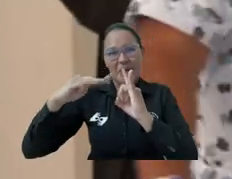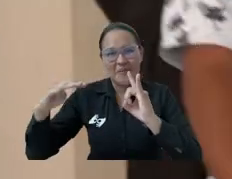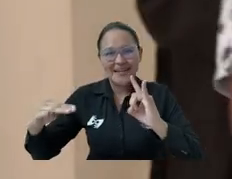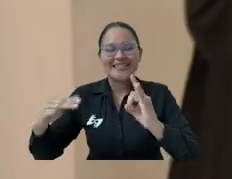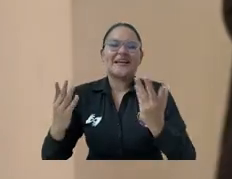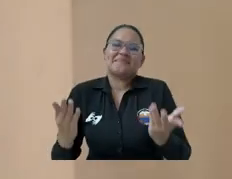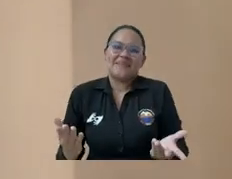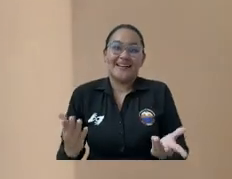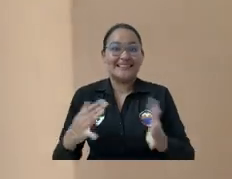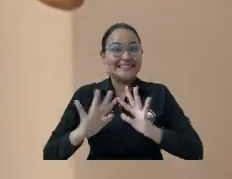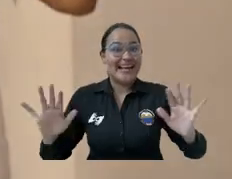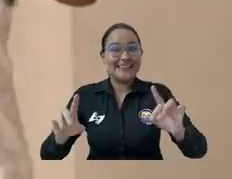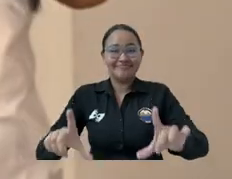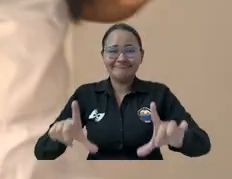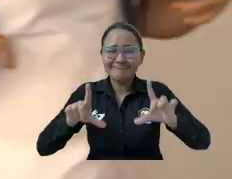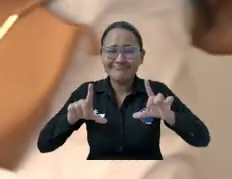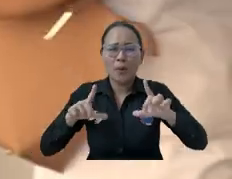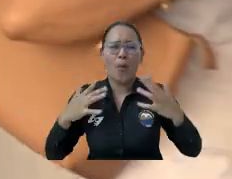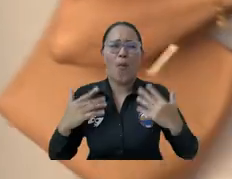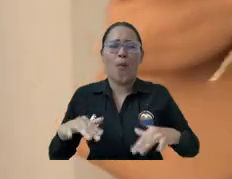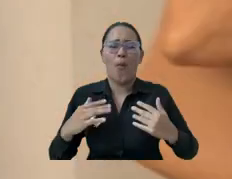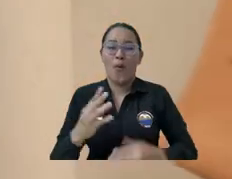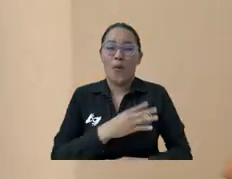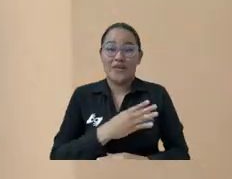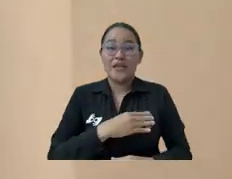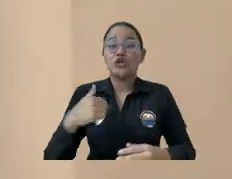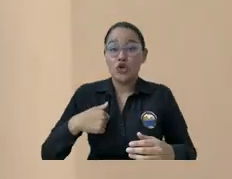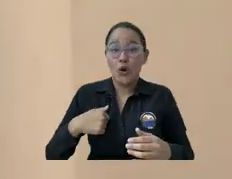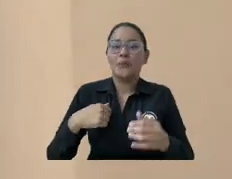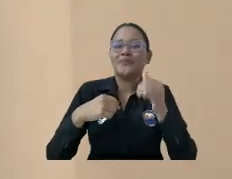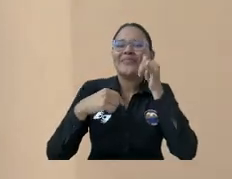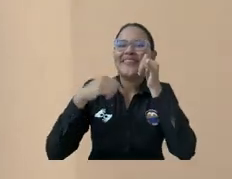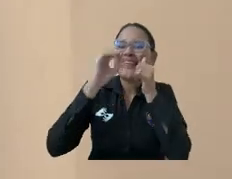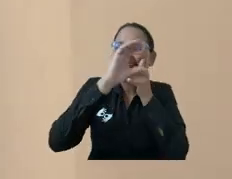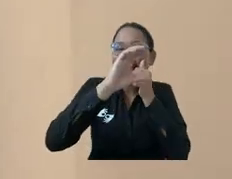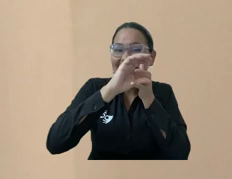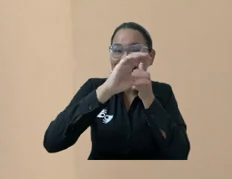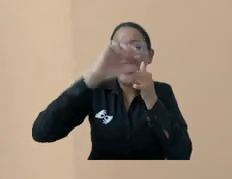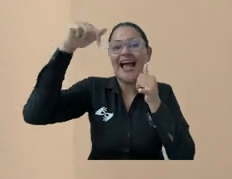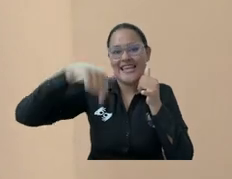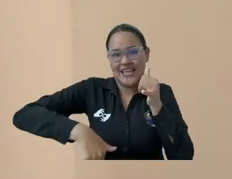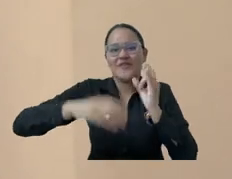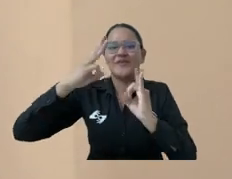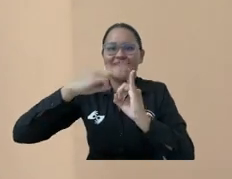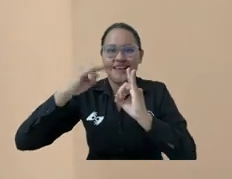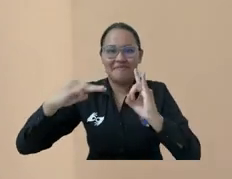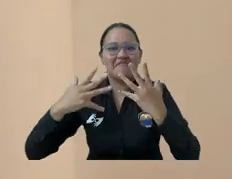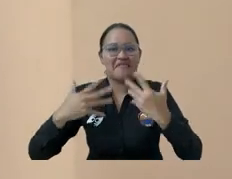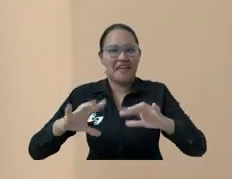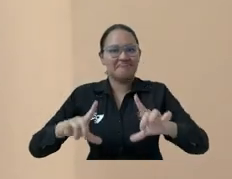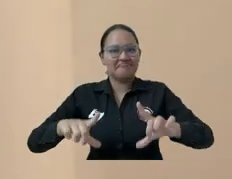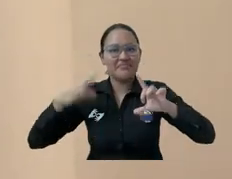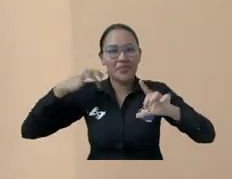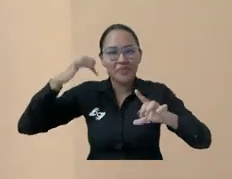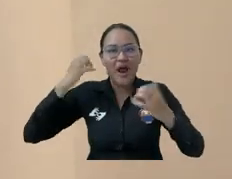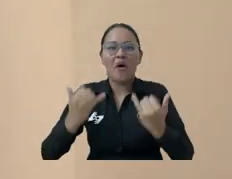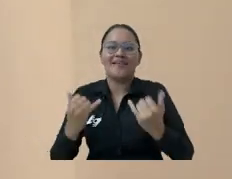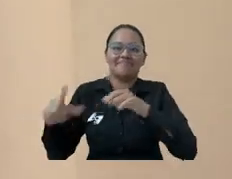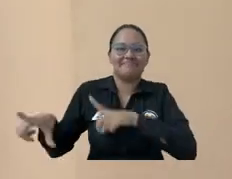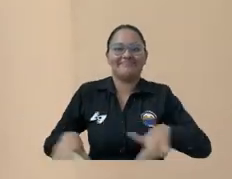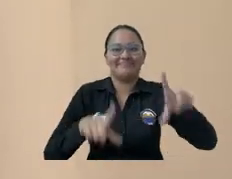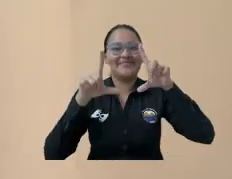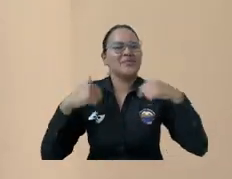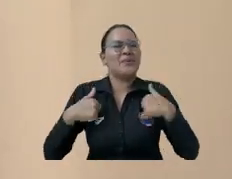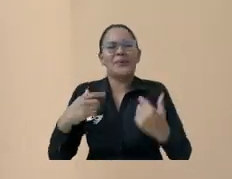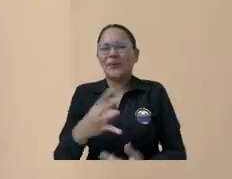Magdalena obtuve el título y me siento muy agradecida con el alma mater. Soy ingeniera de sistemas de esta misma institución,